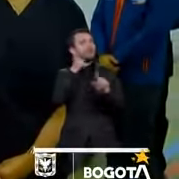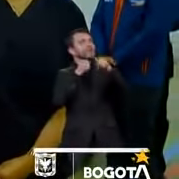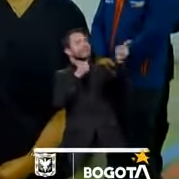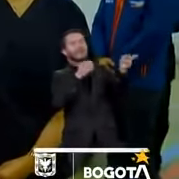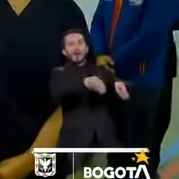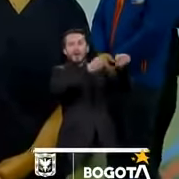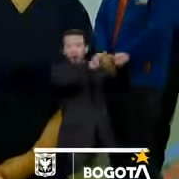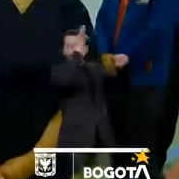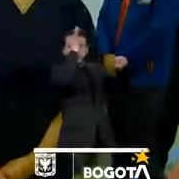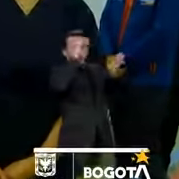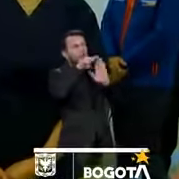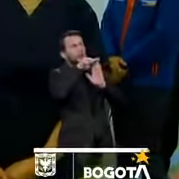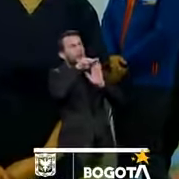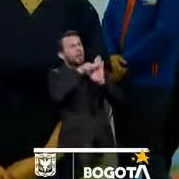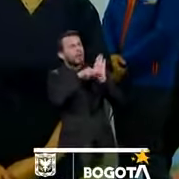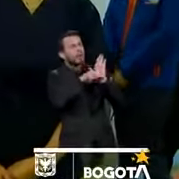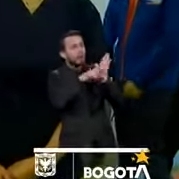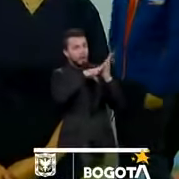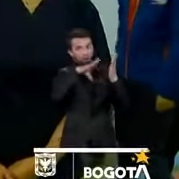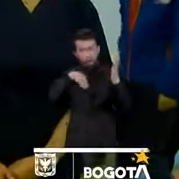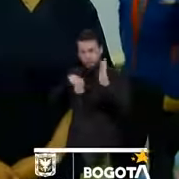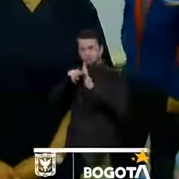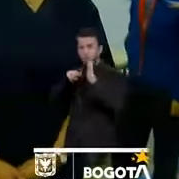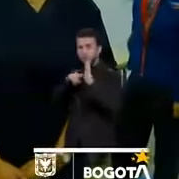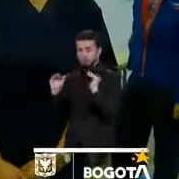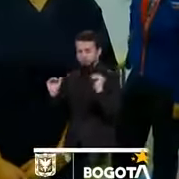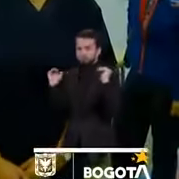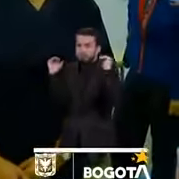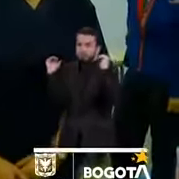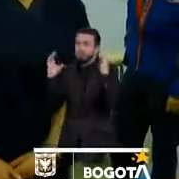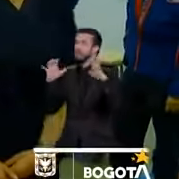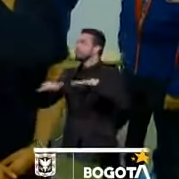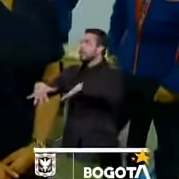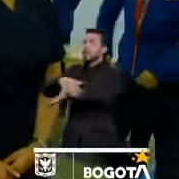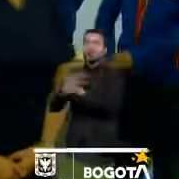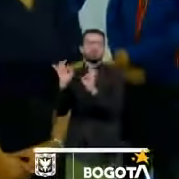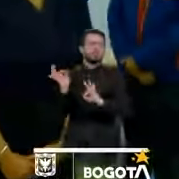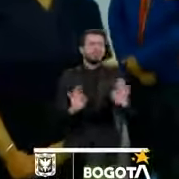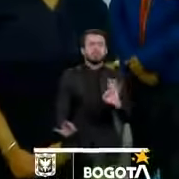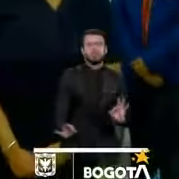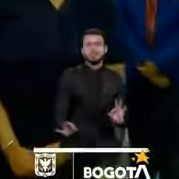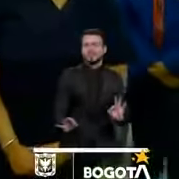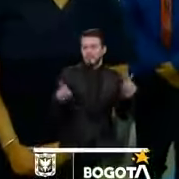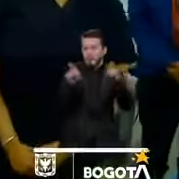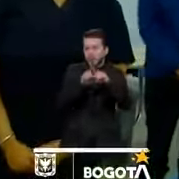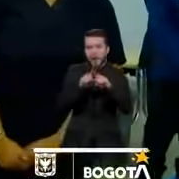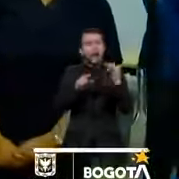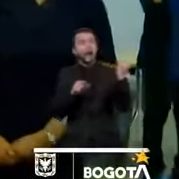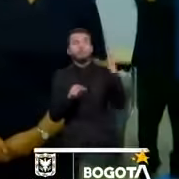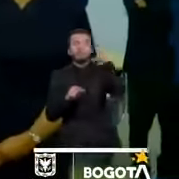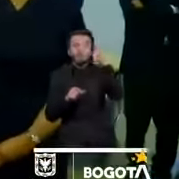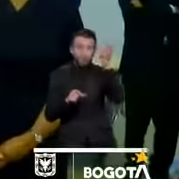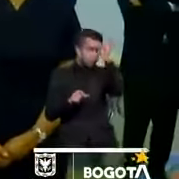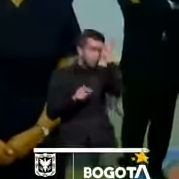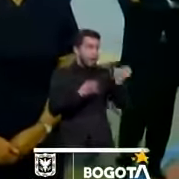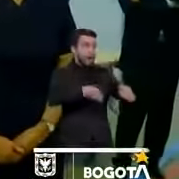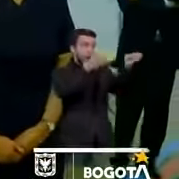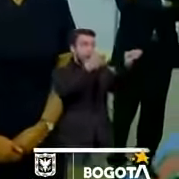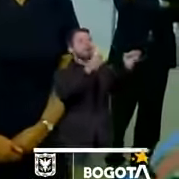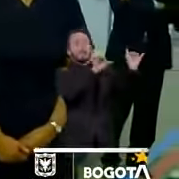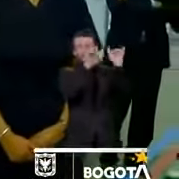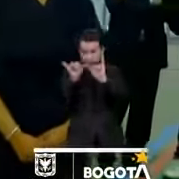Primero, para que se mantenga todo, pues como en cualquier hospital, ¿no? Perfectamente organizado, limpio, en las condiciones más asépticas para poder cuidar a